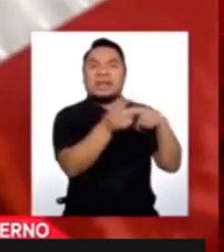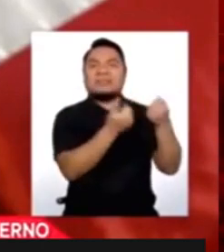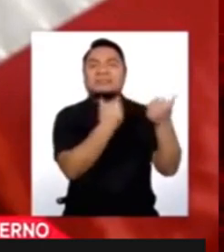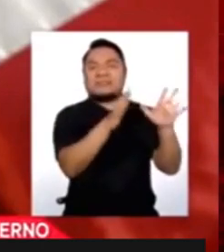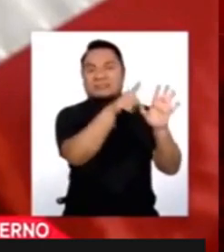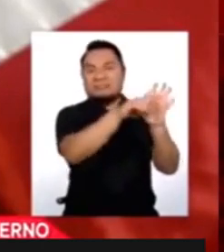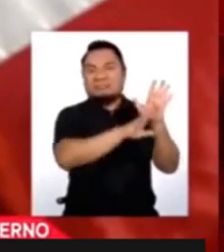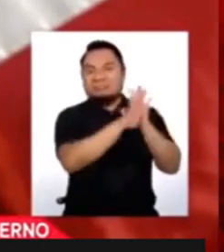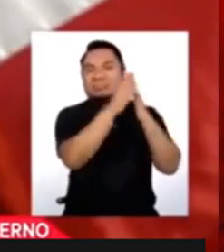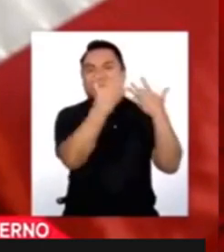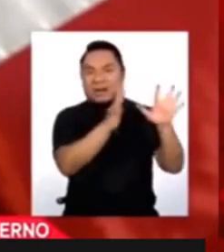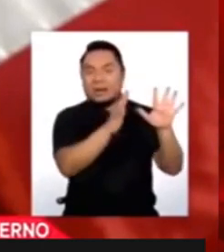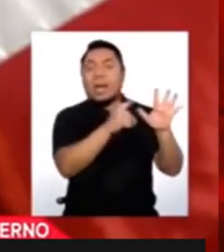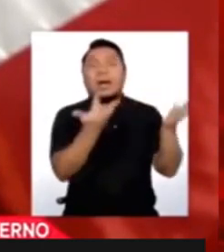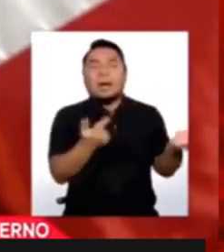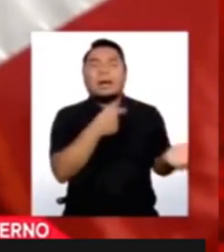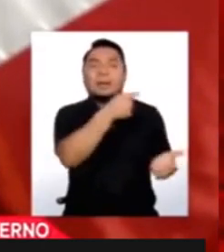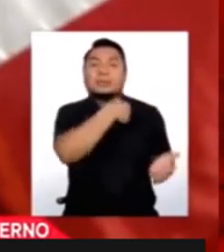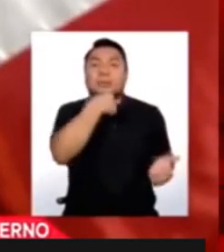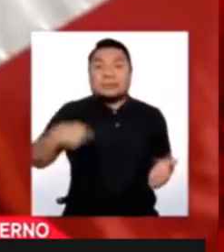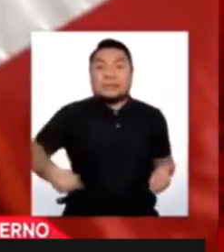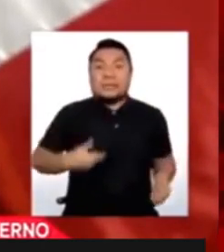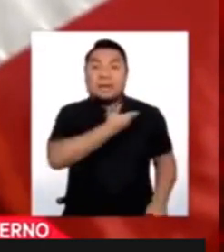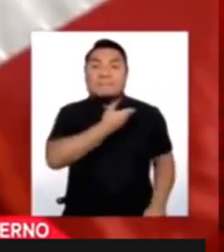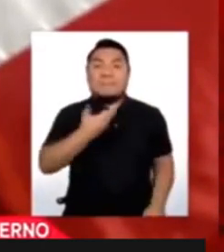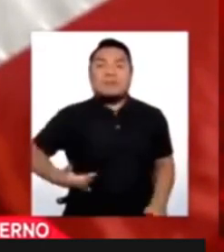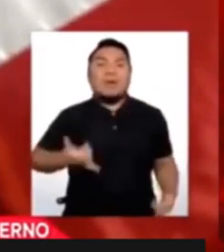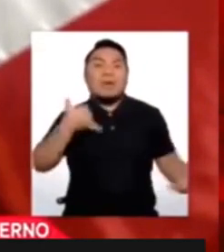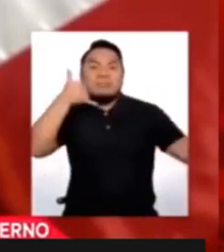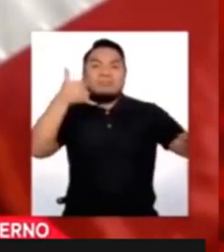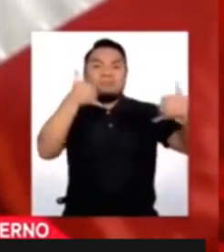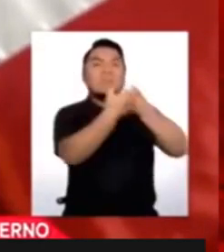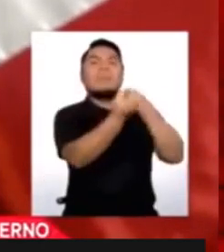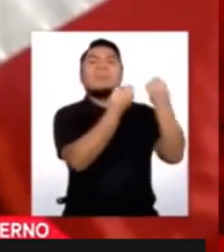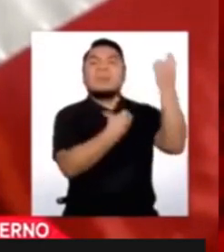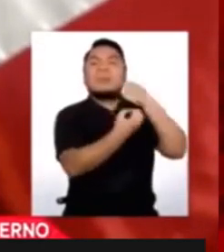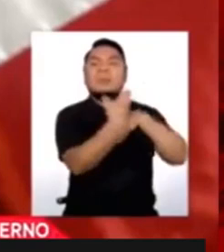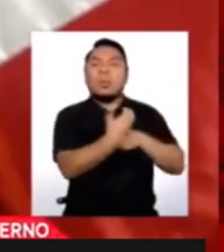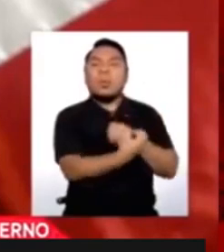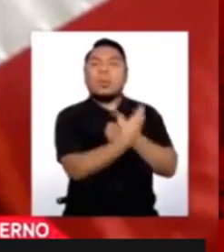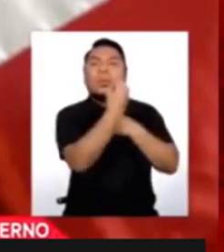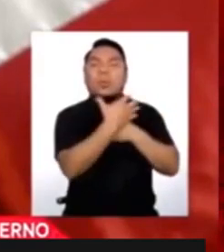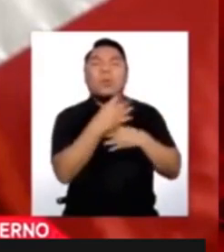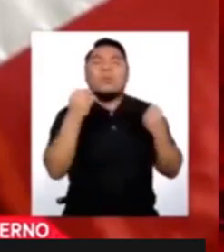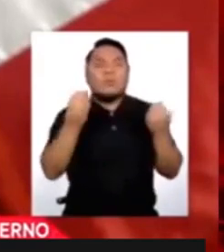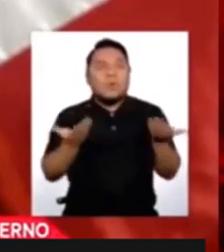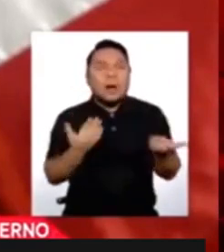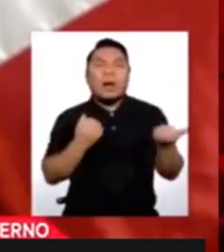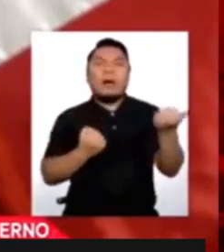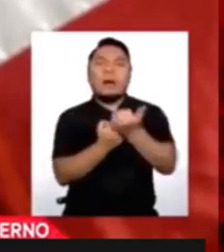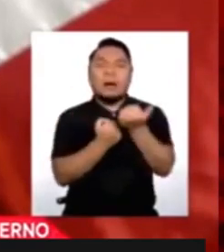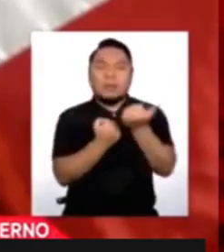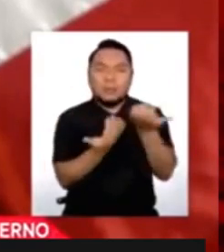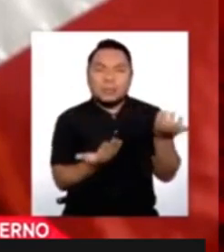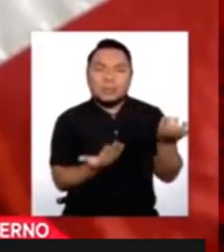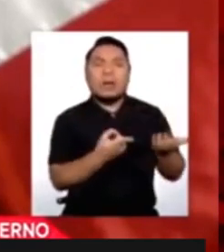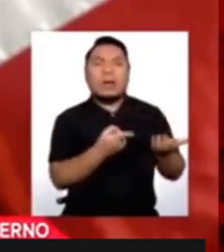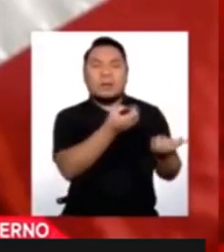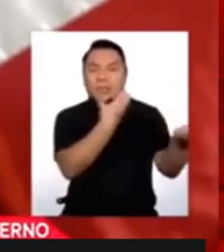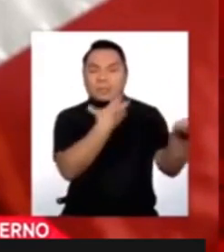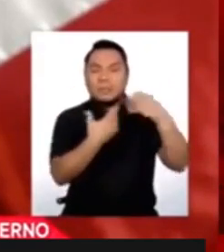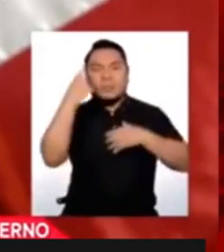apoyo. Hay un gran compromiso del gobierno chino a través de su presidente de apoyarlo,